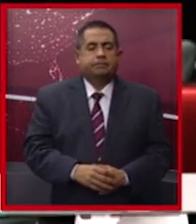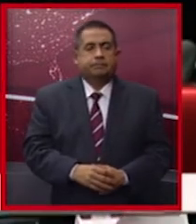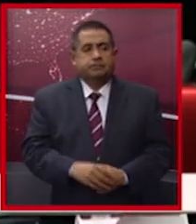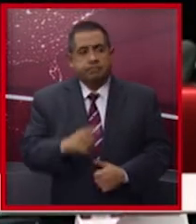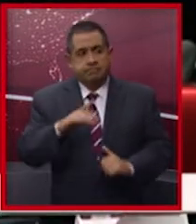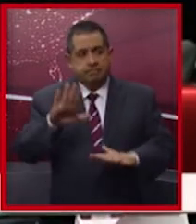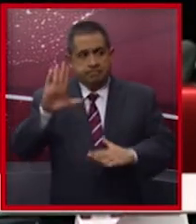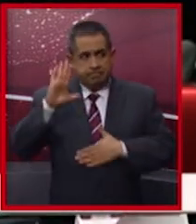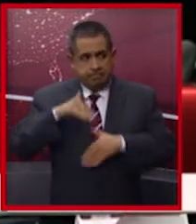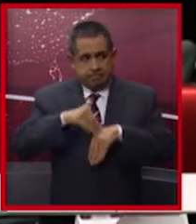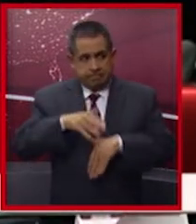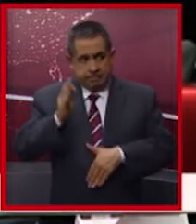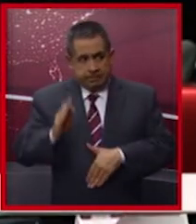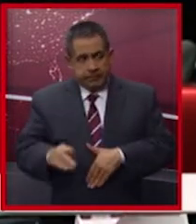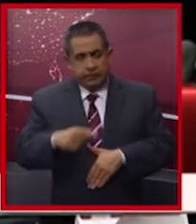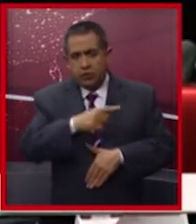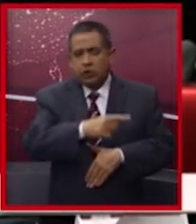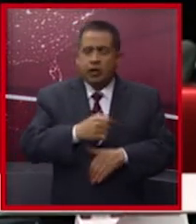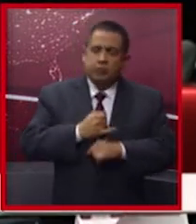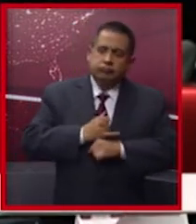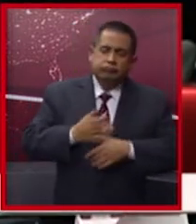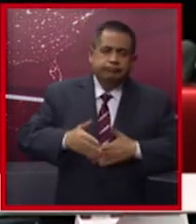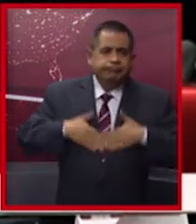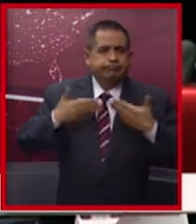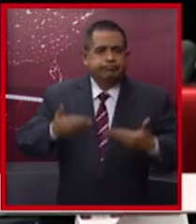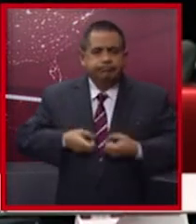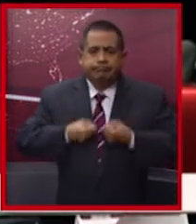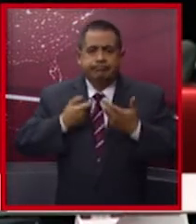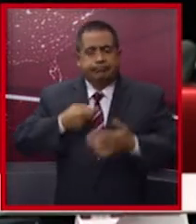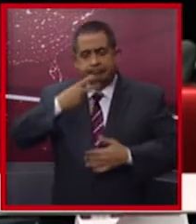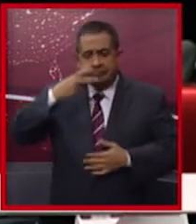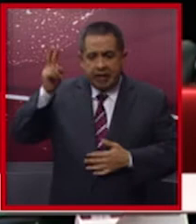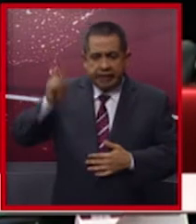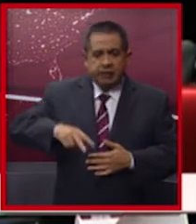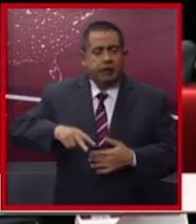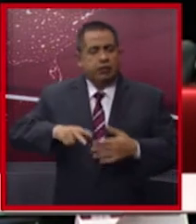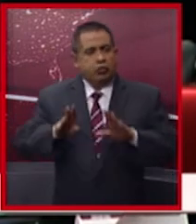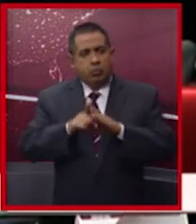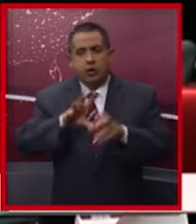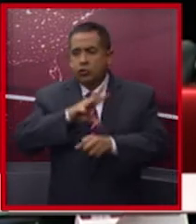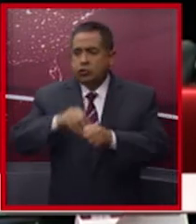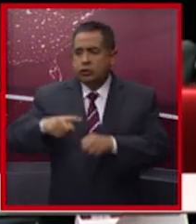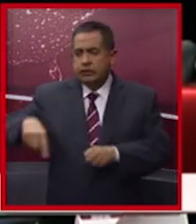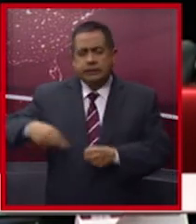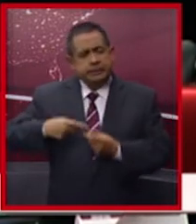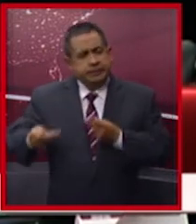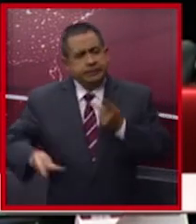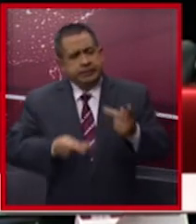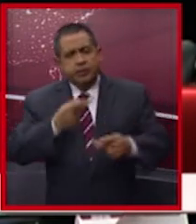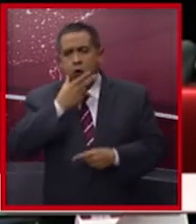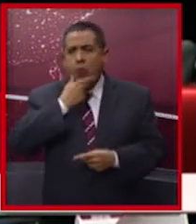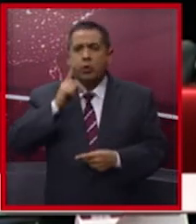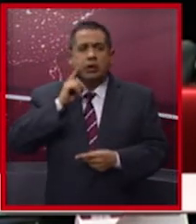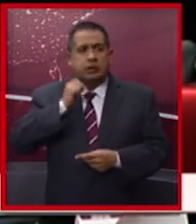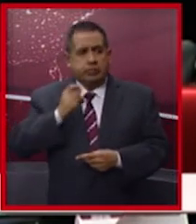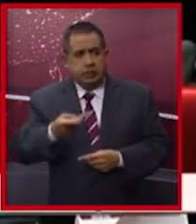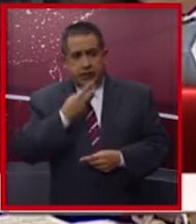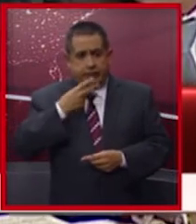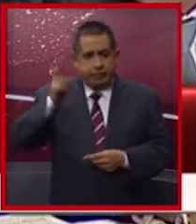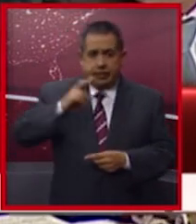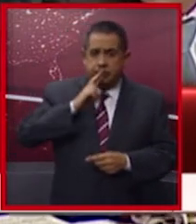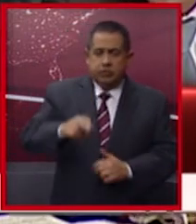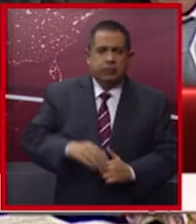¿Protesta usted decir verdad en la información que exponga a esta Asamblea y ante las preguntas que le formulen las señoras y los señores